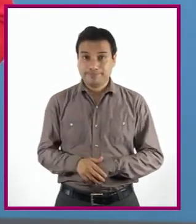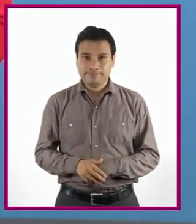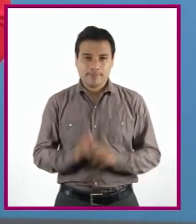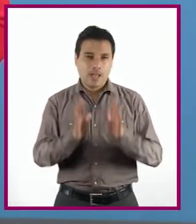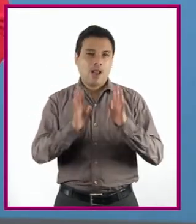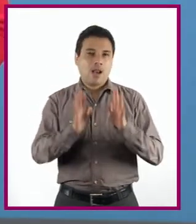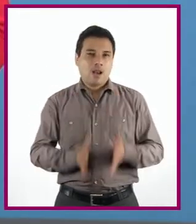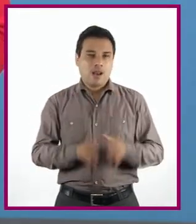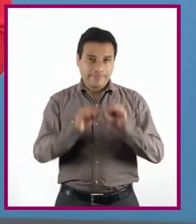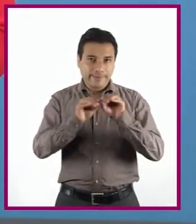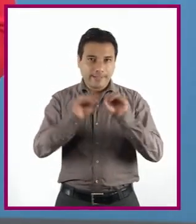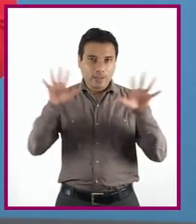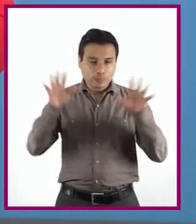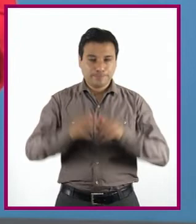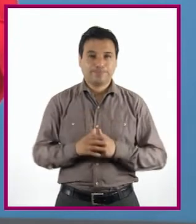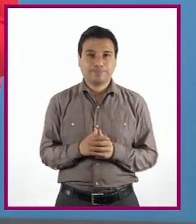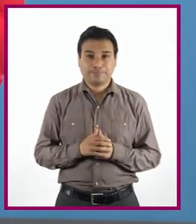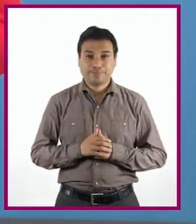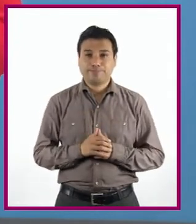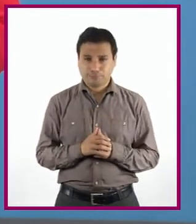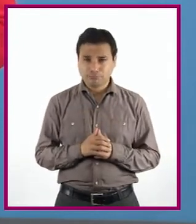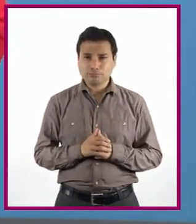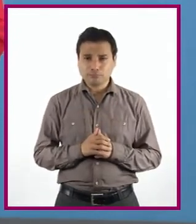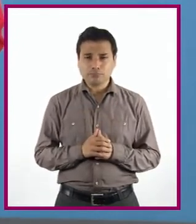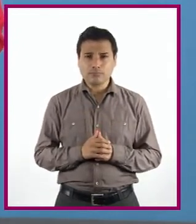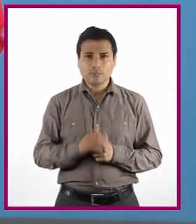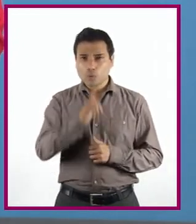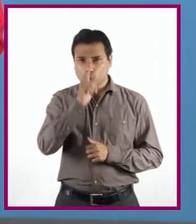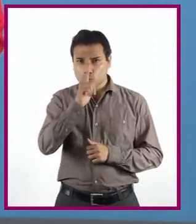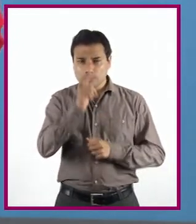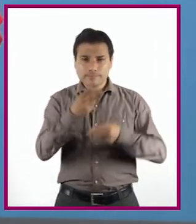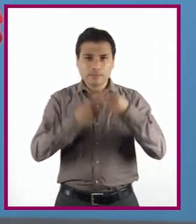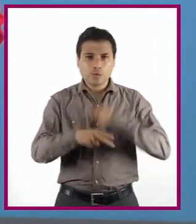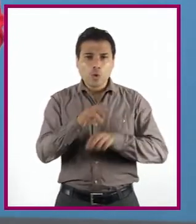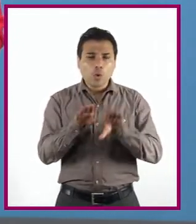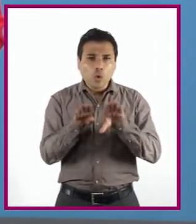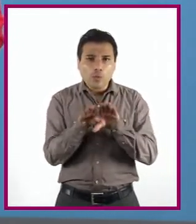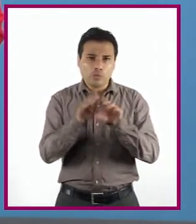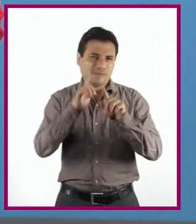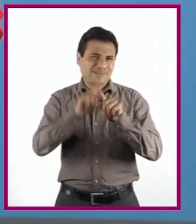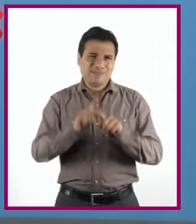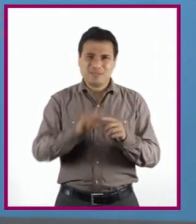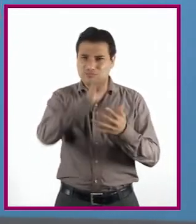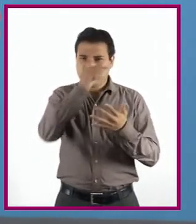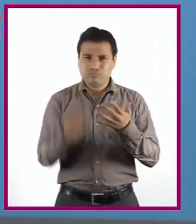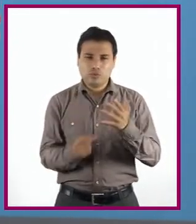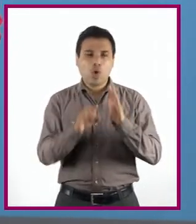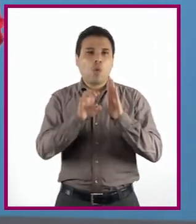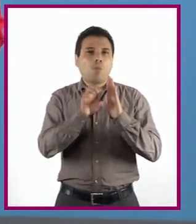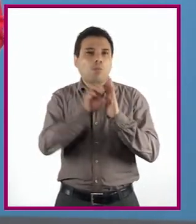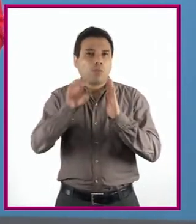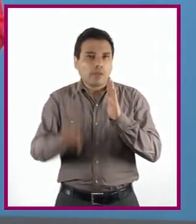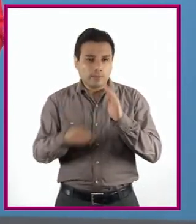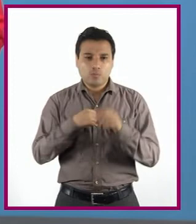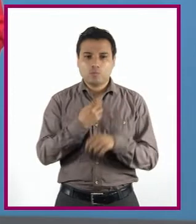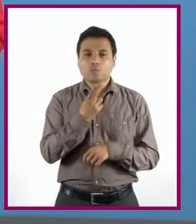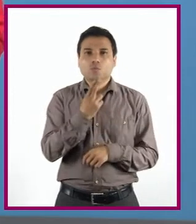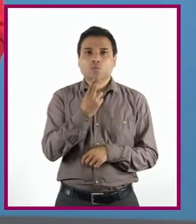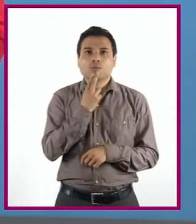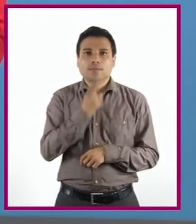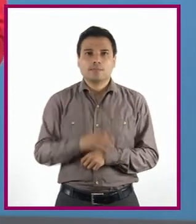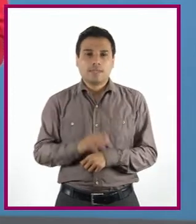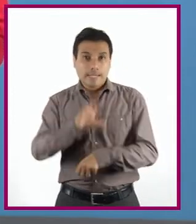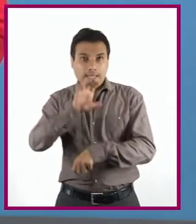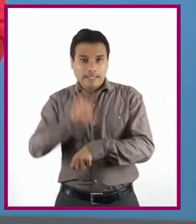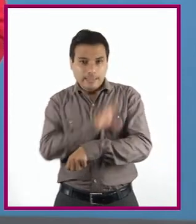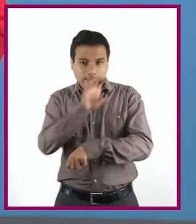para generar electricidad existen diferentes formas. Por ejemplo, podemos usar la energía